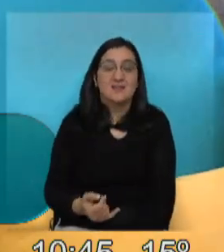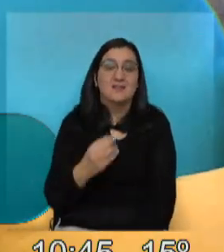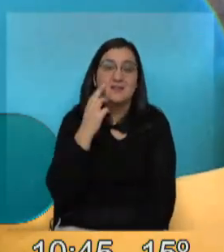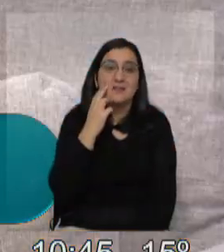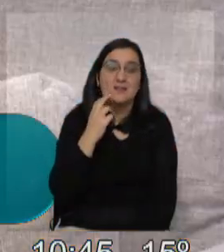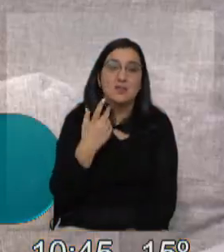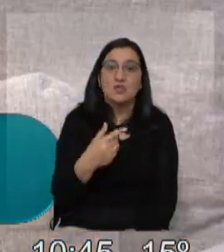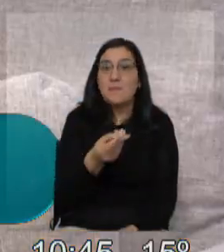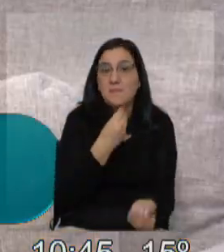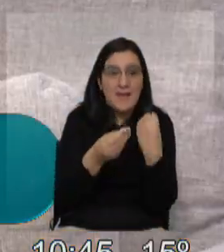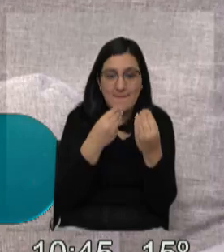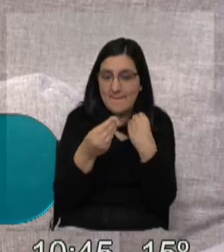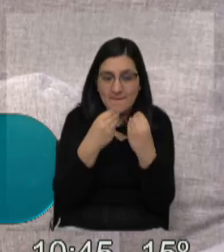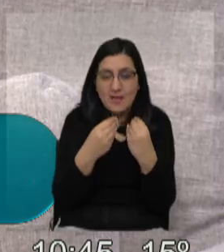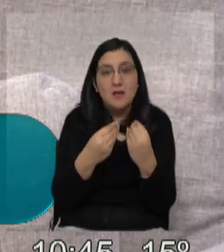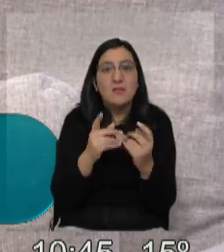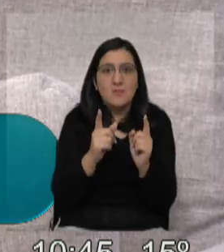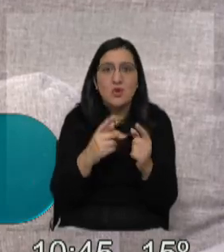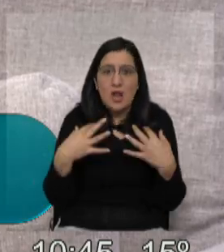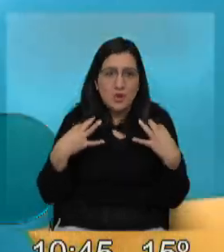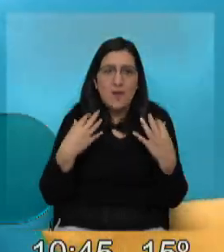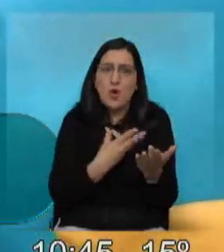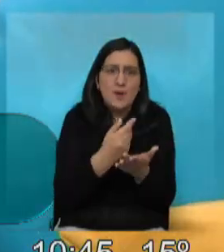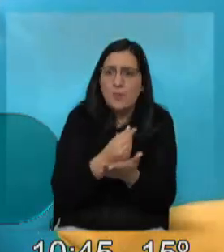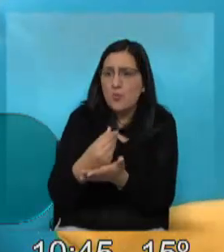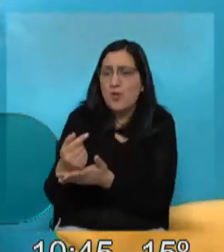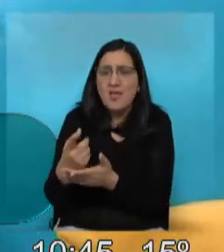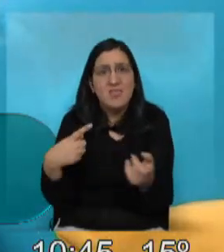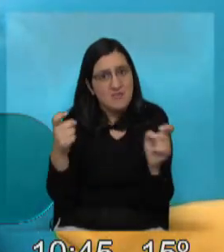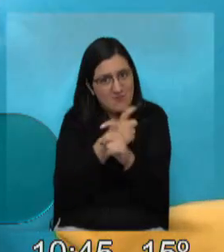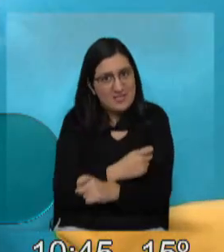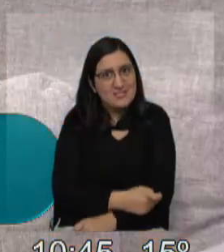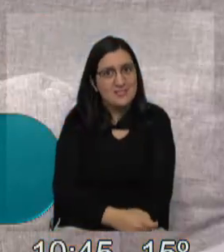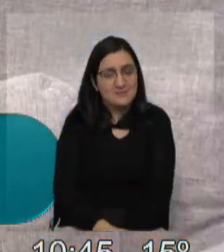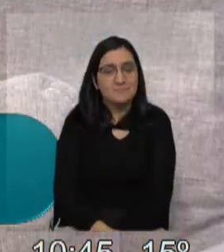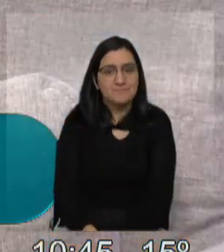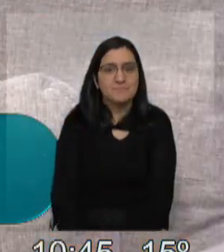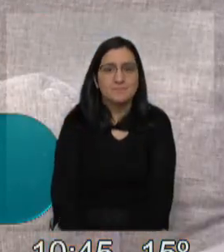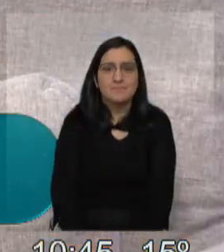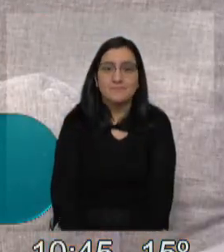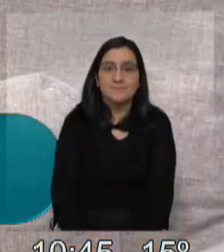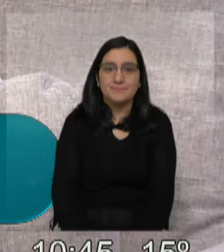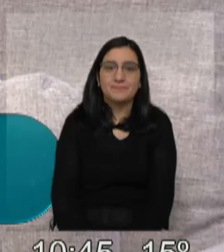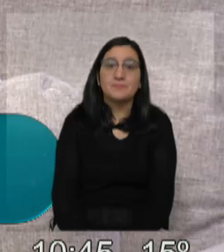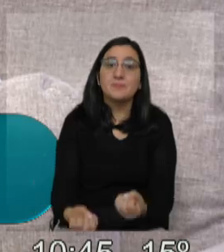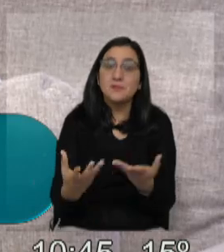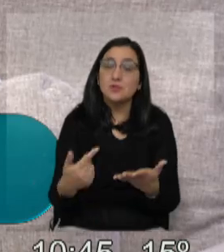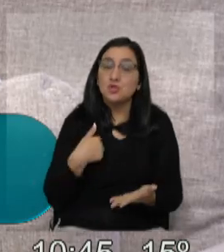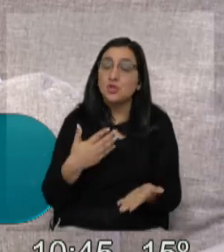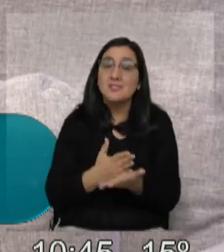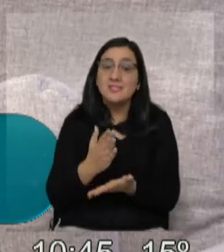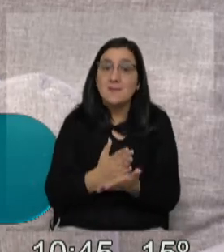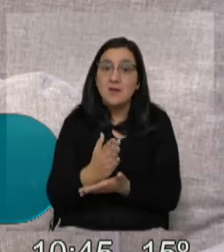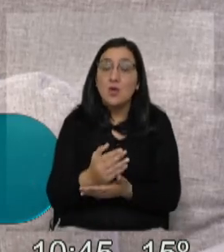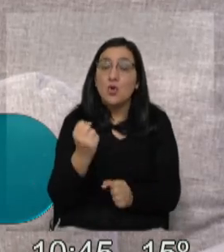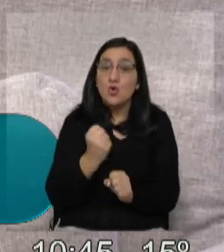más calorías, que consumas más ropa. Es difícil sustraerse también. Sí, es muy complicado. Por eso yo siempre,